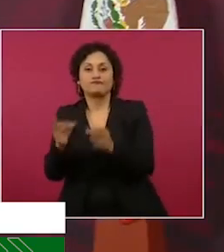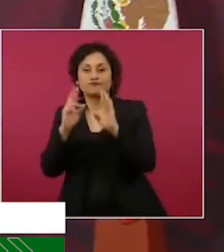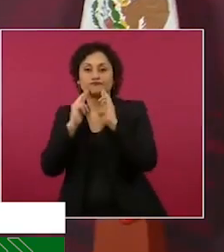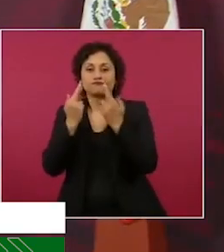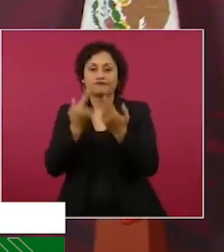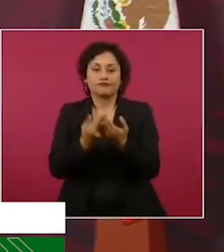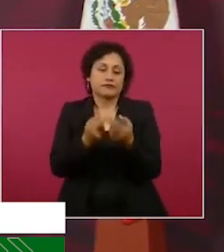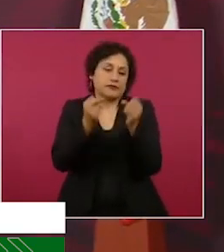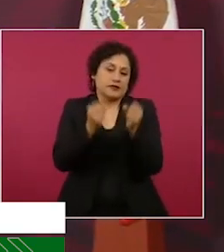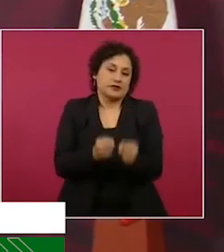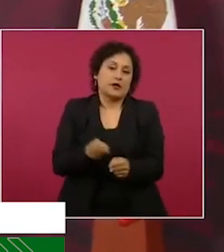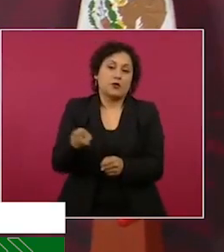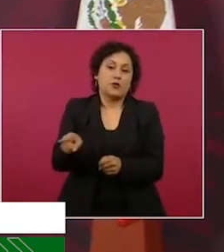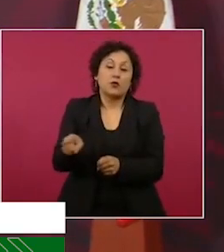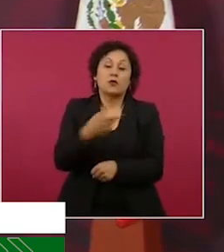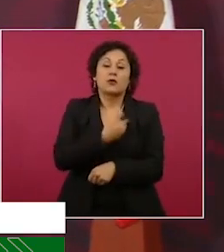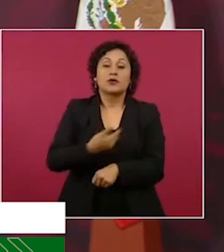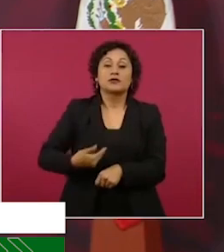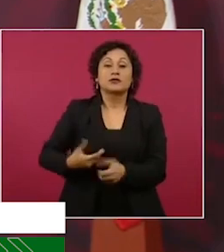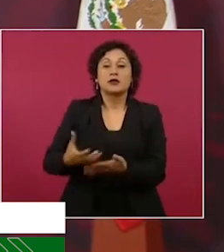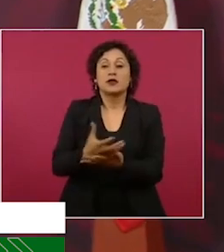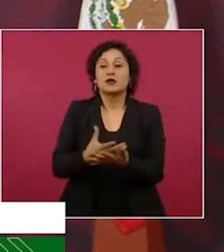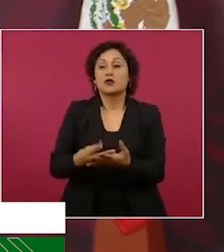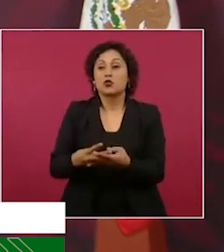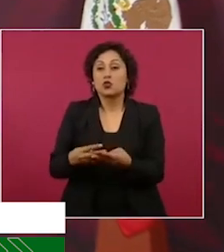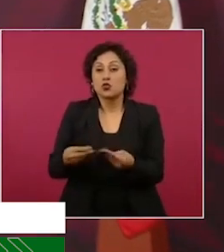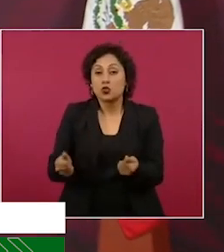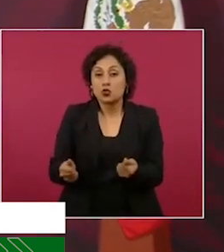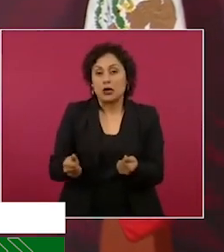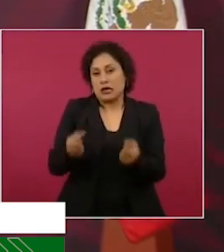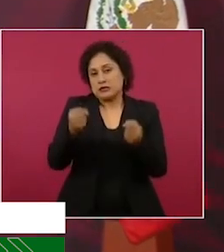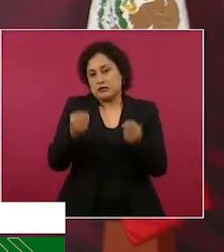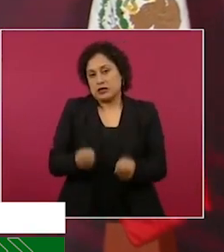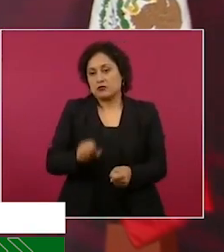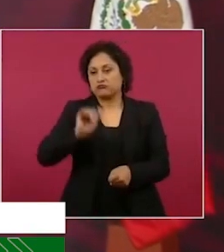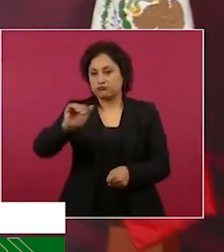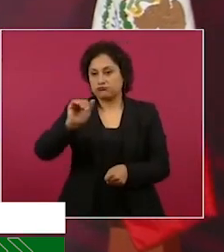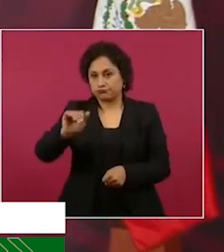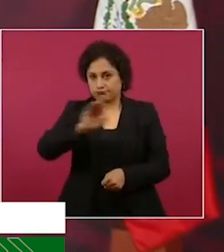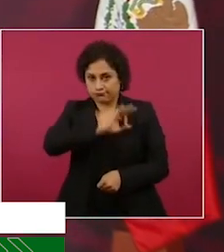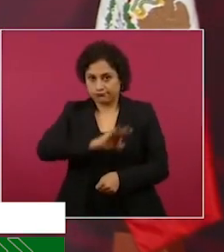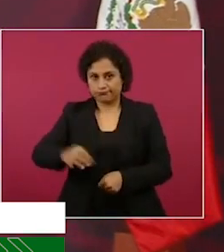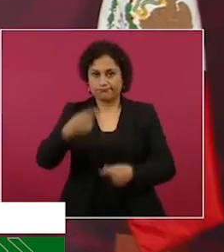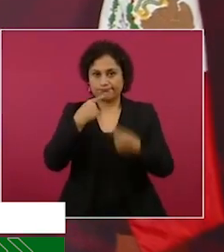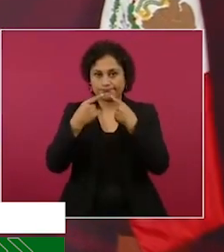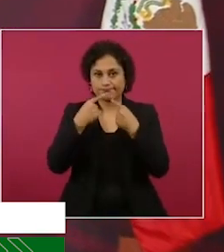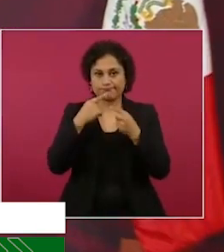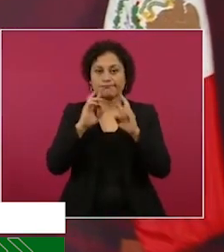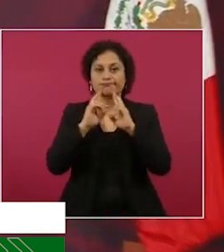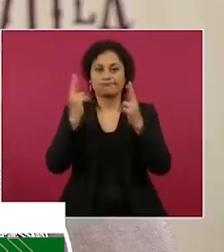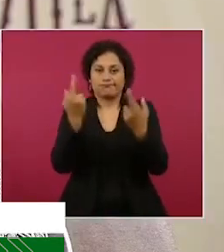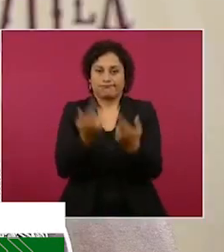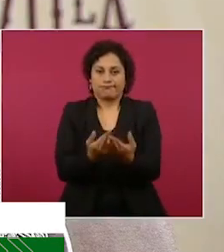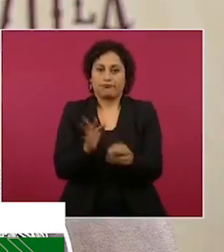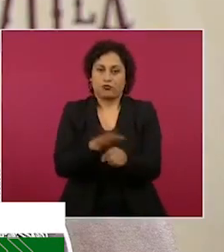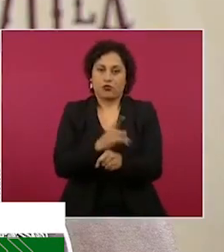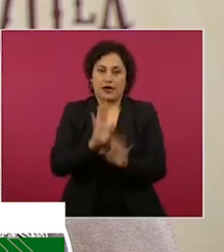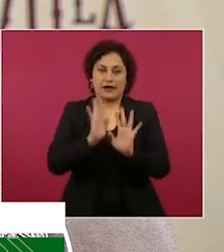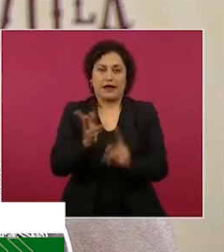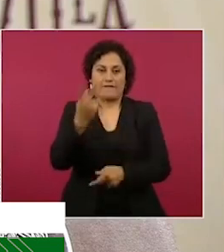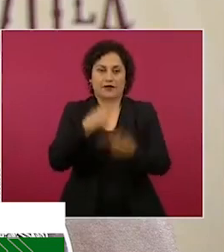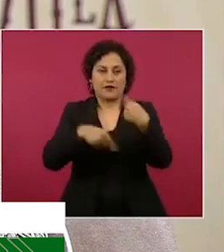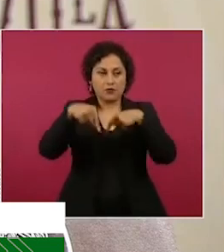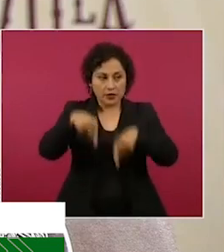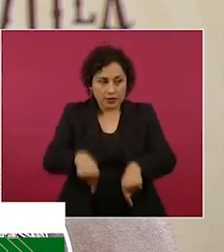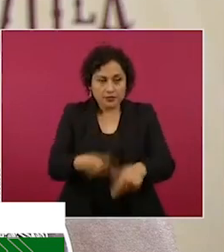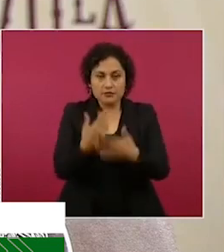el secretario de Gobernación aclaró que será hasta que el mandatario dé negativo a COVID-19 que se definirán sus actividades y encuentros.